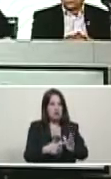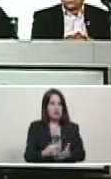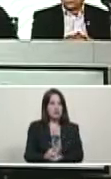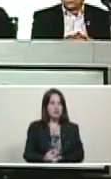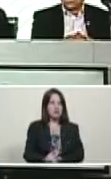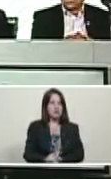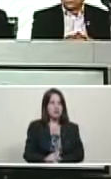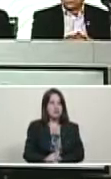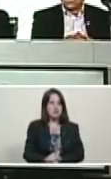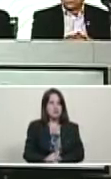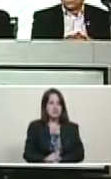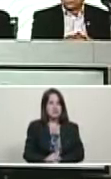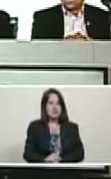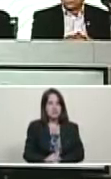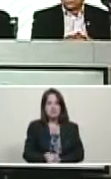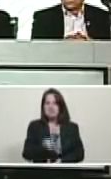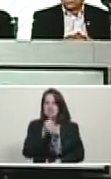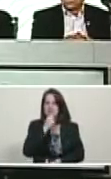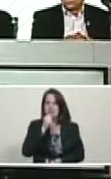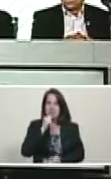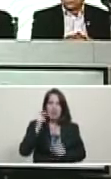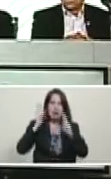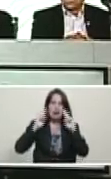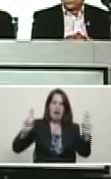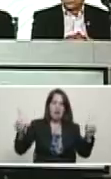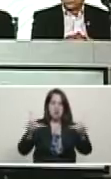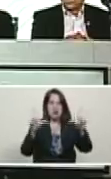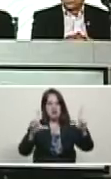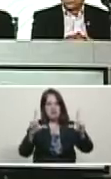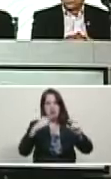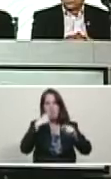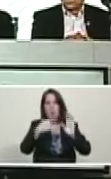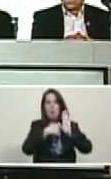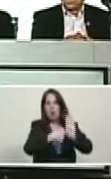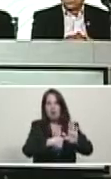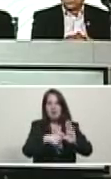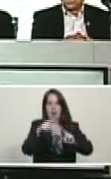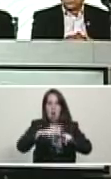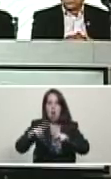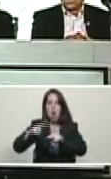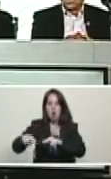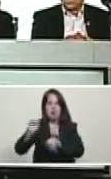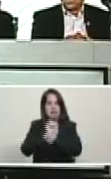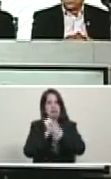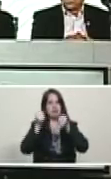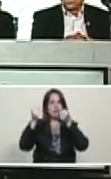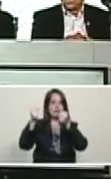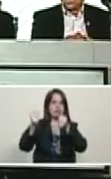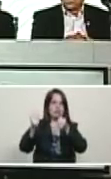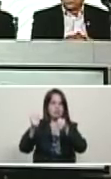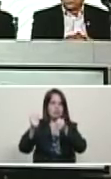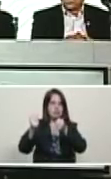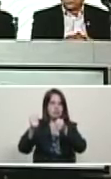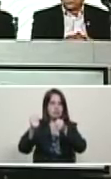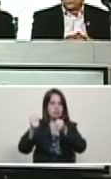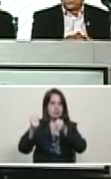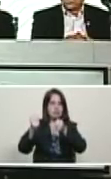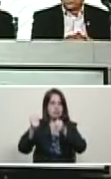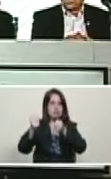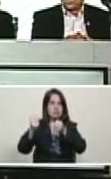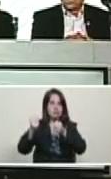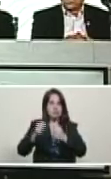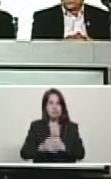qué emisora de los eeuu saca a los niños y en la época de hitler se